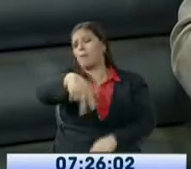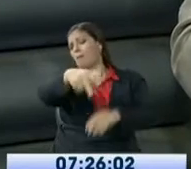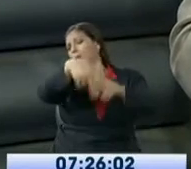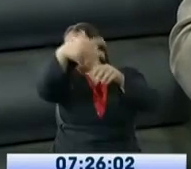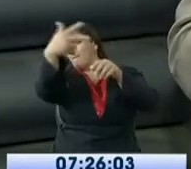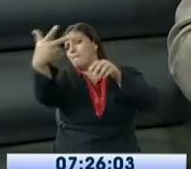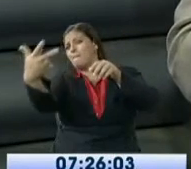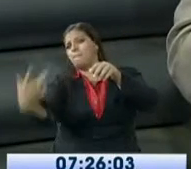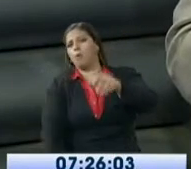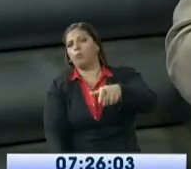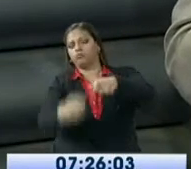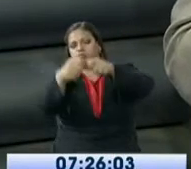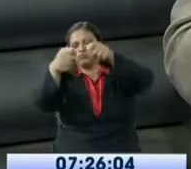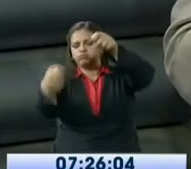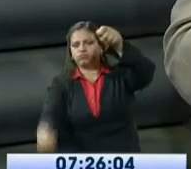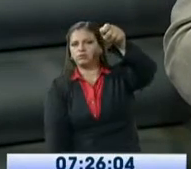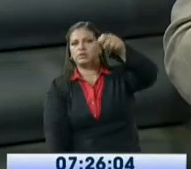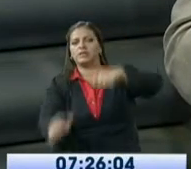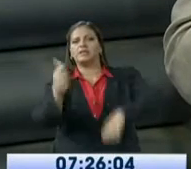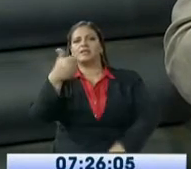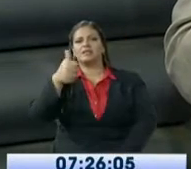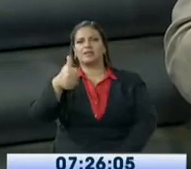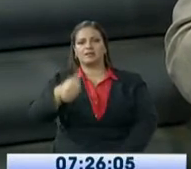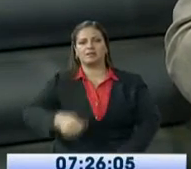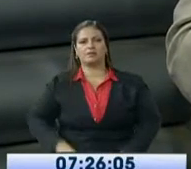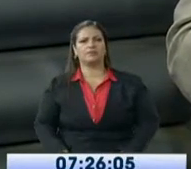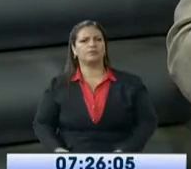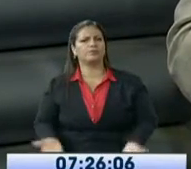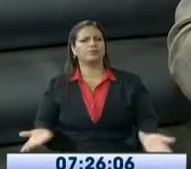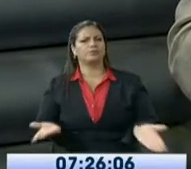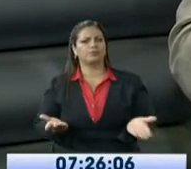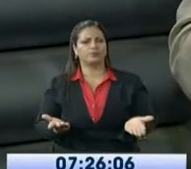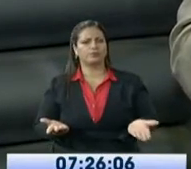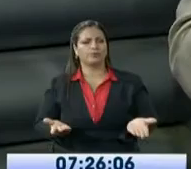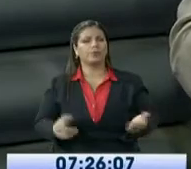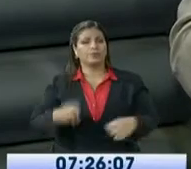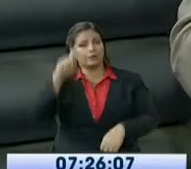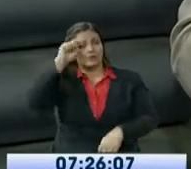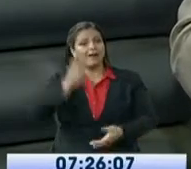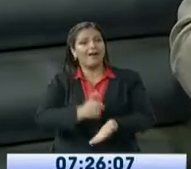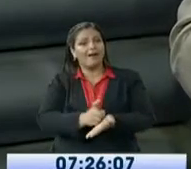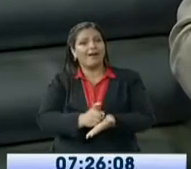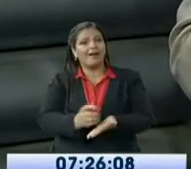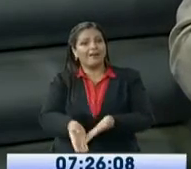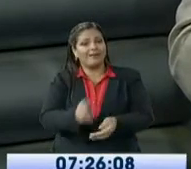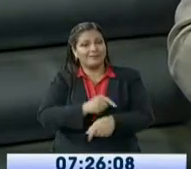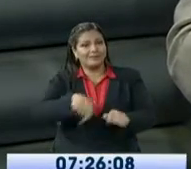aquí en Guayaquil hace unos días y justamente una de las personas falleció. Qué lamentable. Veamos.